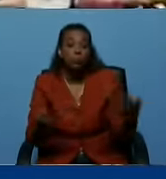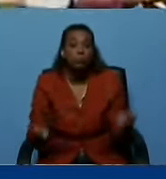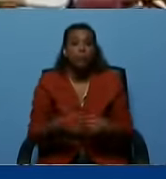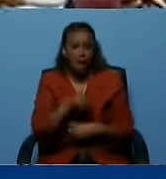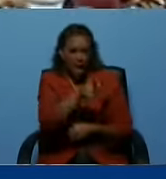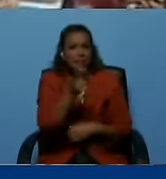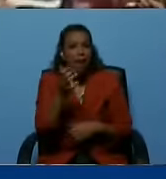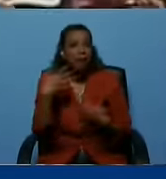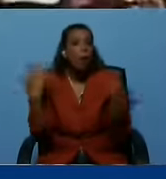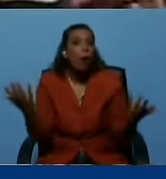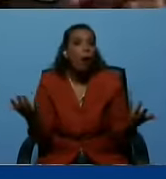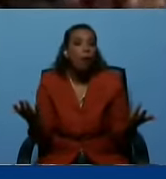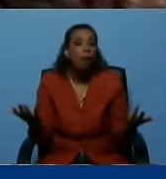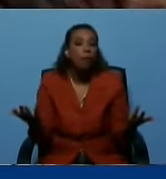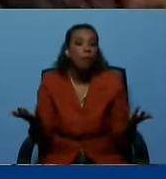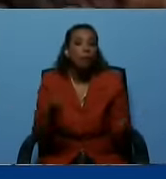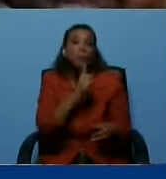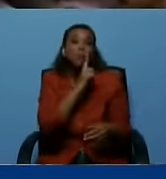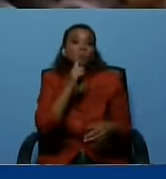¿Eso se llama?